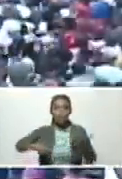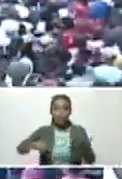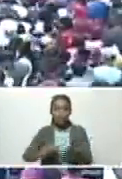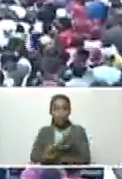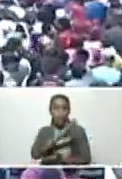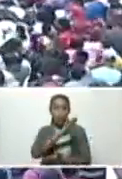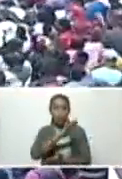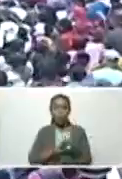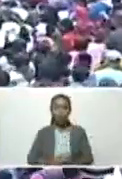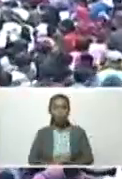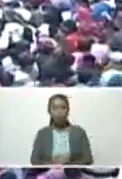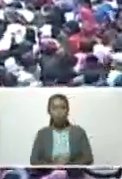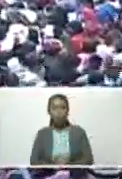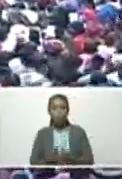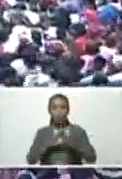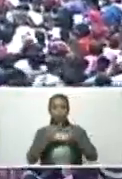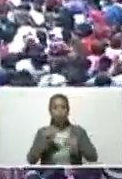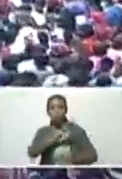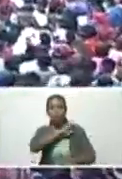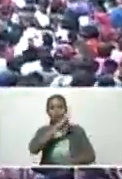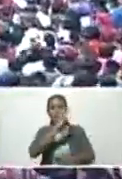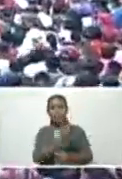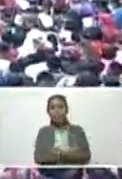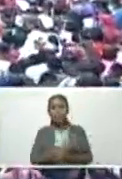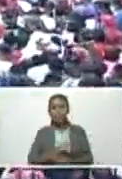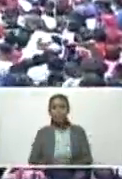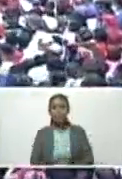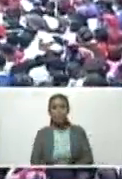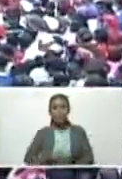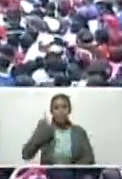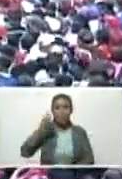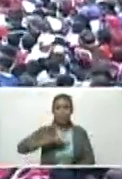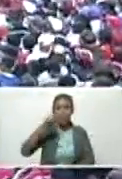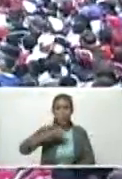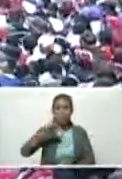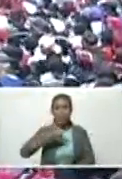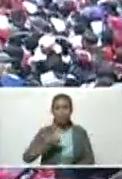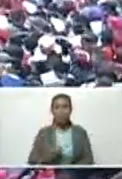reimpulsada con toda la fuerza necesaria.